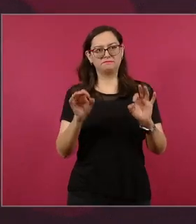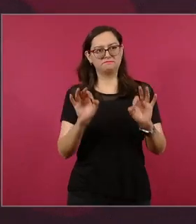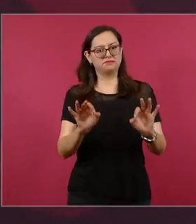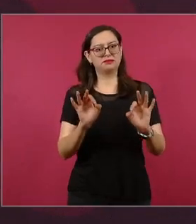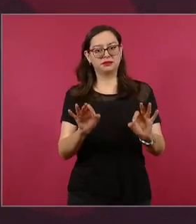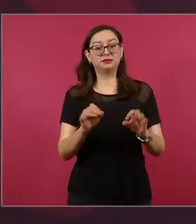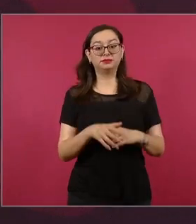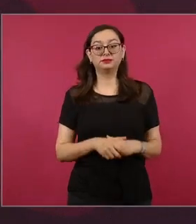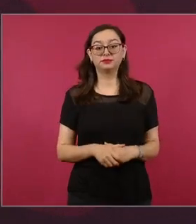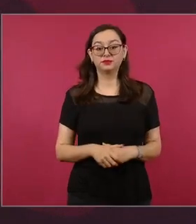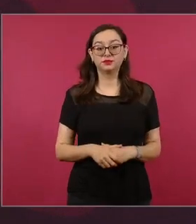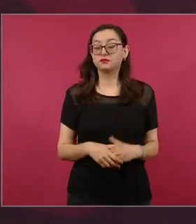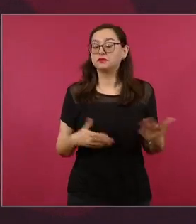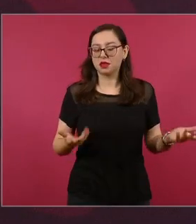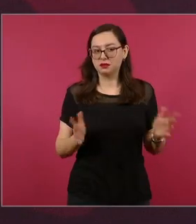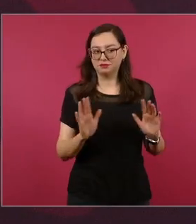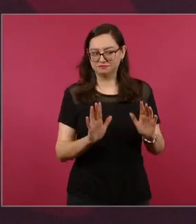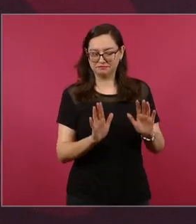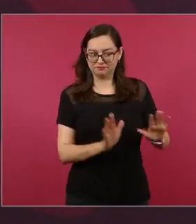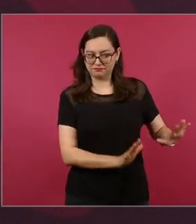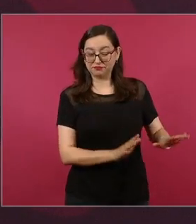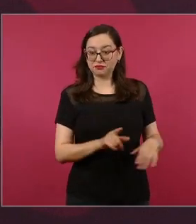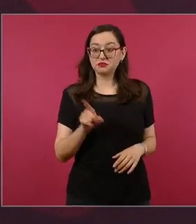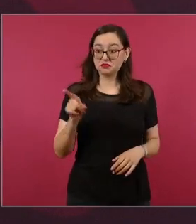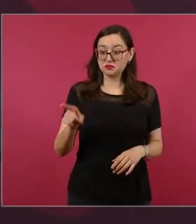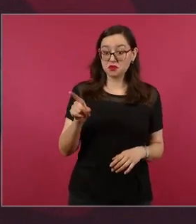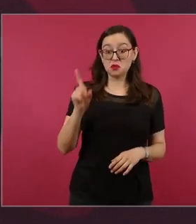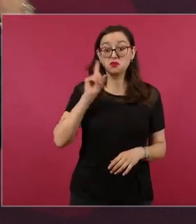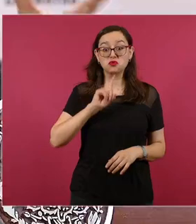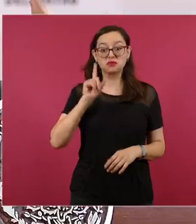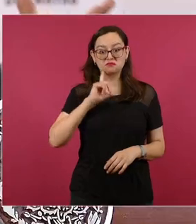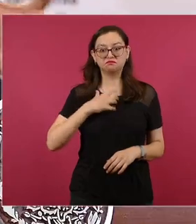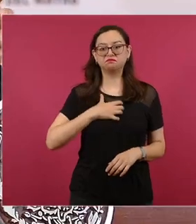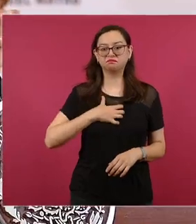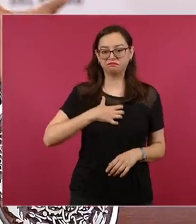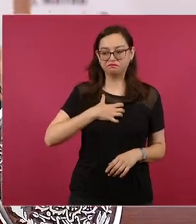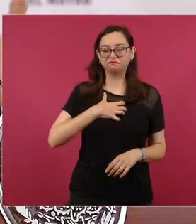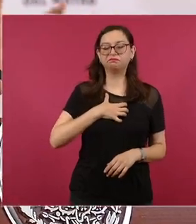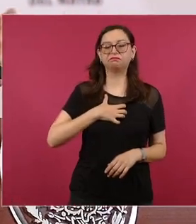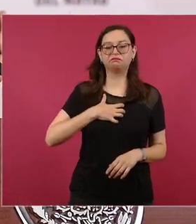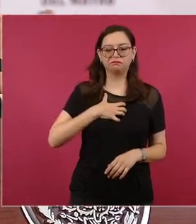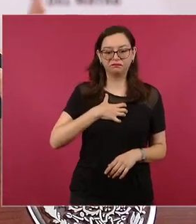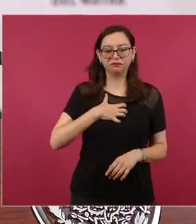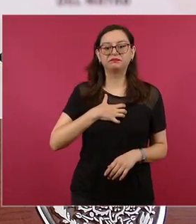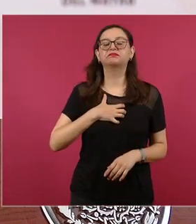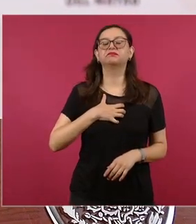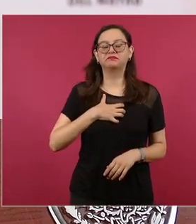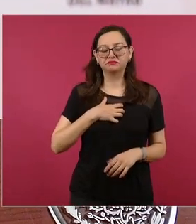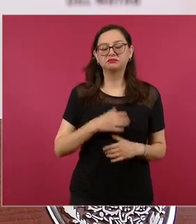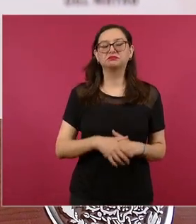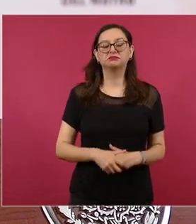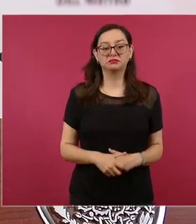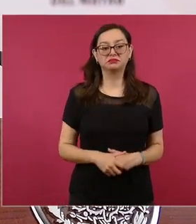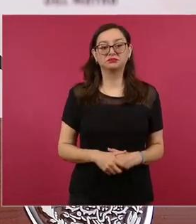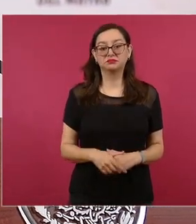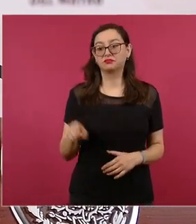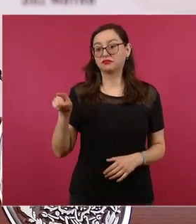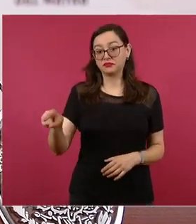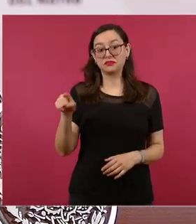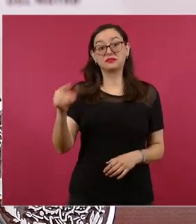muy contento con ella. Además, conoce a